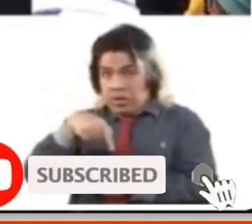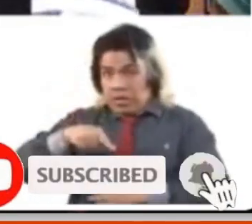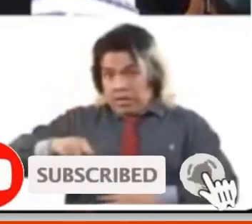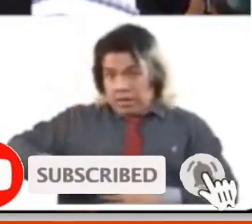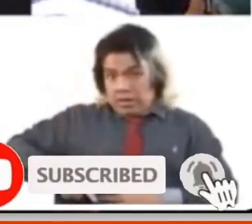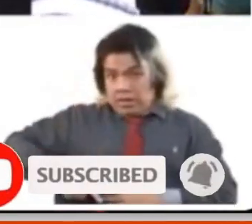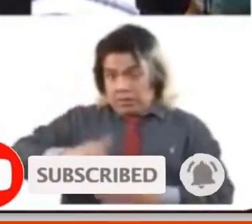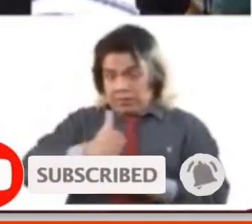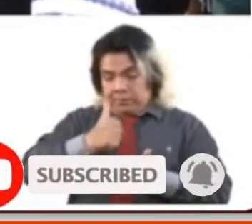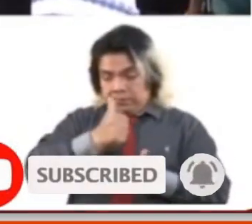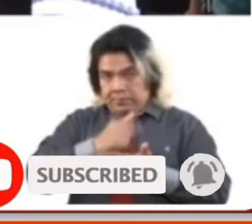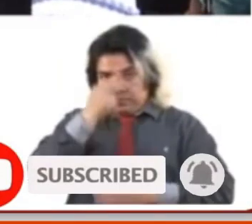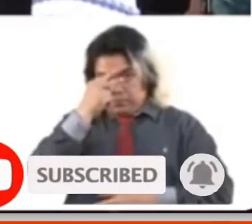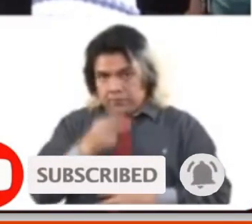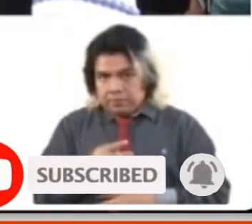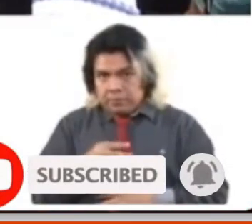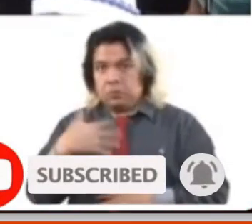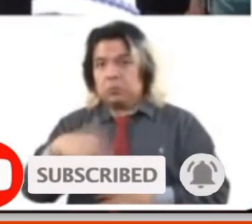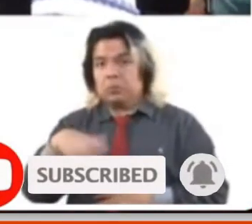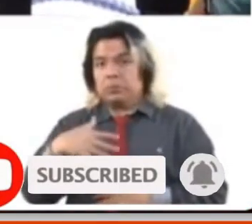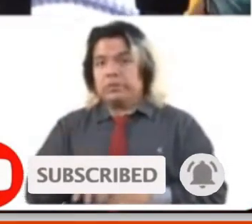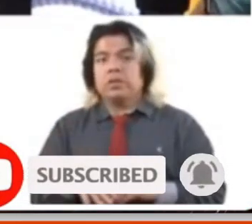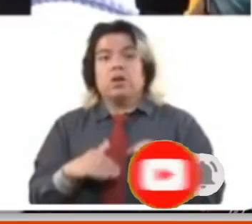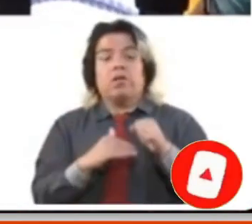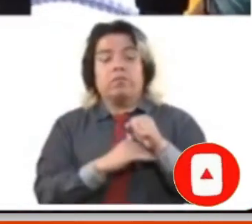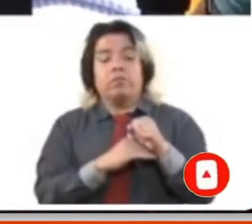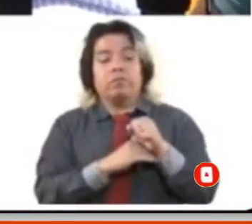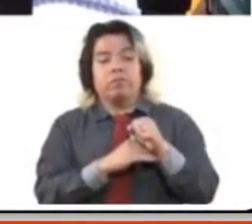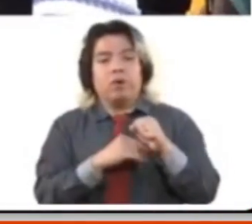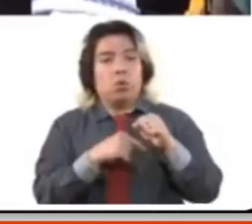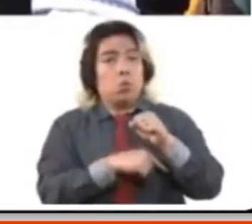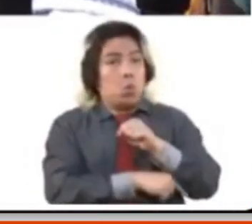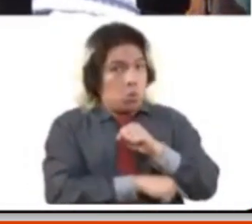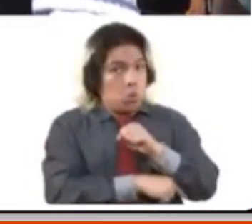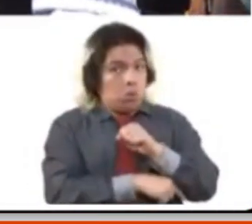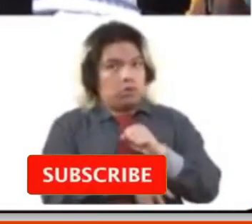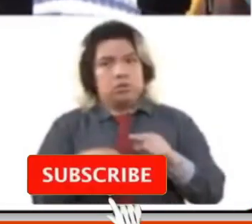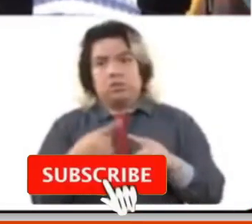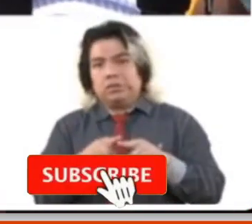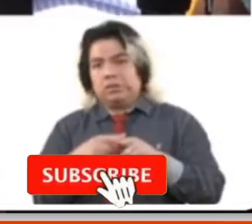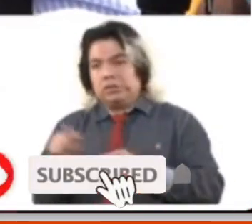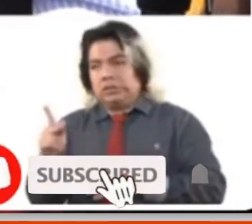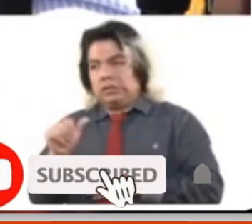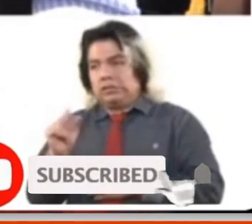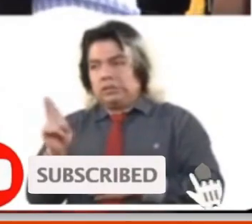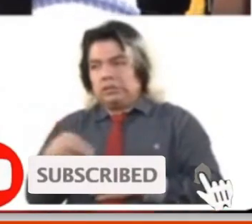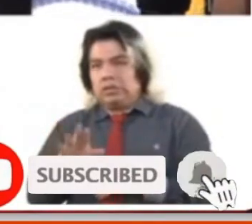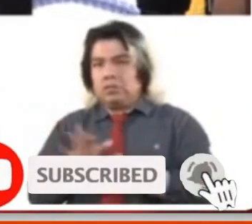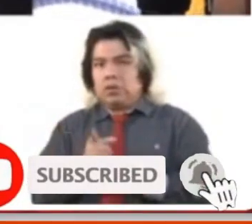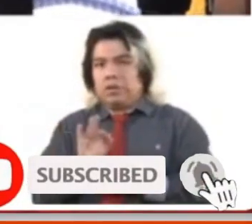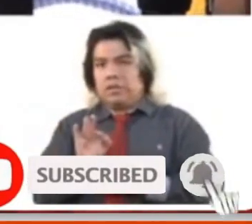capitalino está montando una campaña negra en contra de sus dirigentes, en contra de figuras del PAN, porque temen